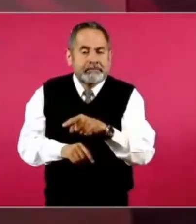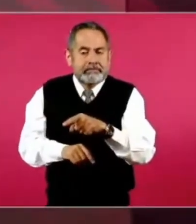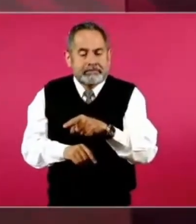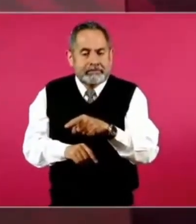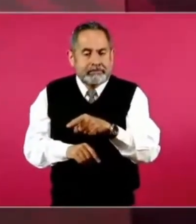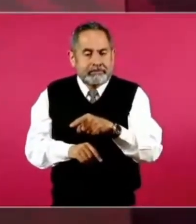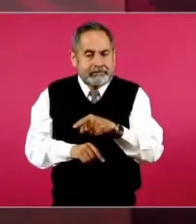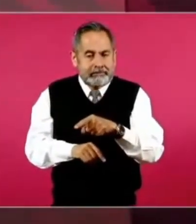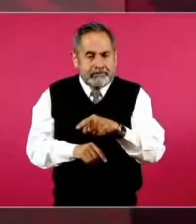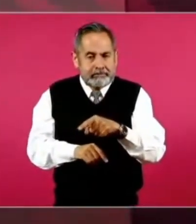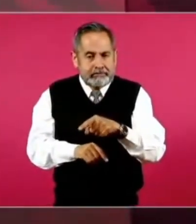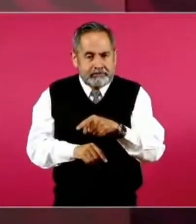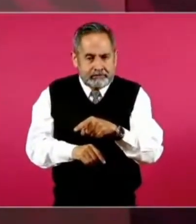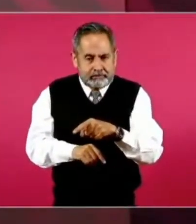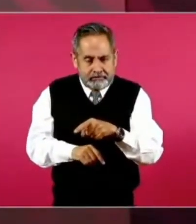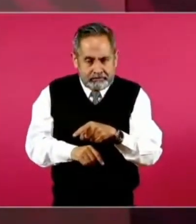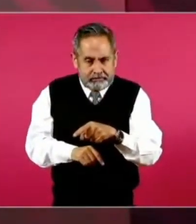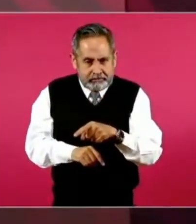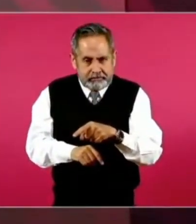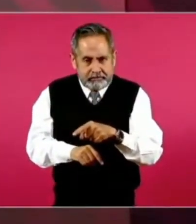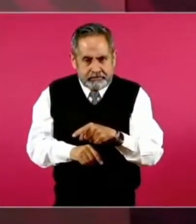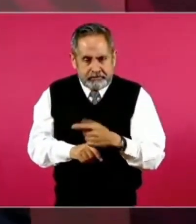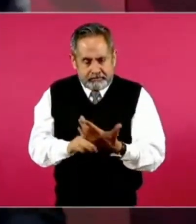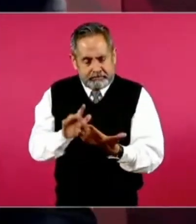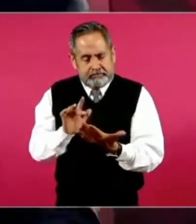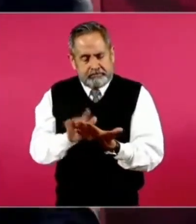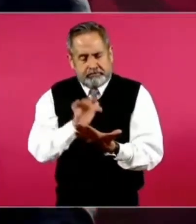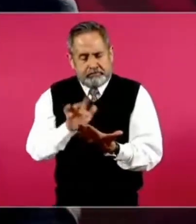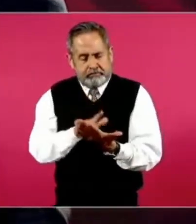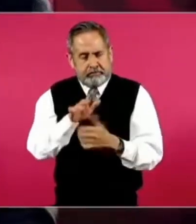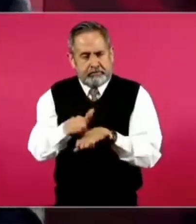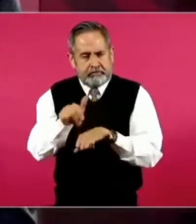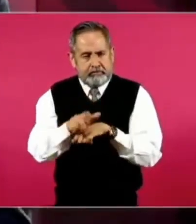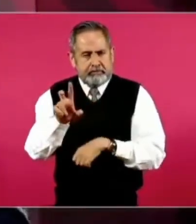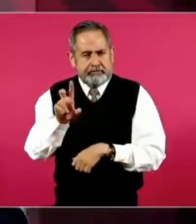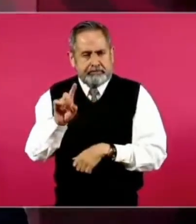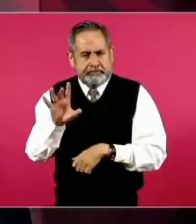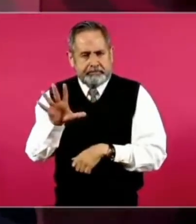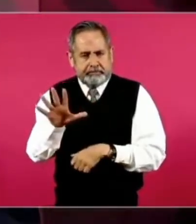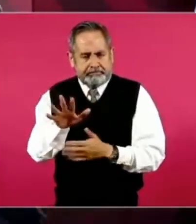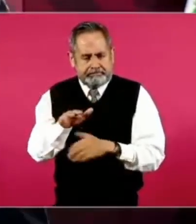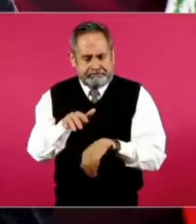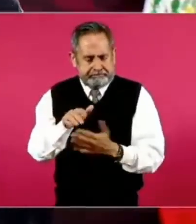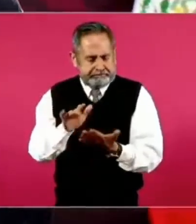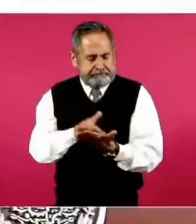en mi iPhone 35